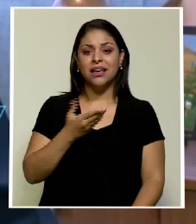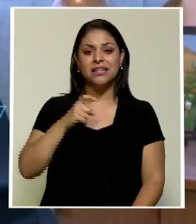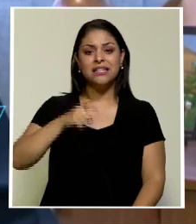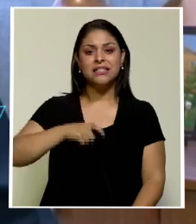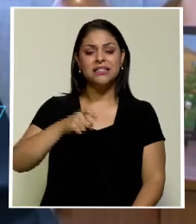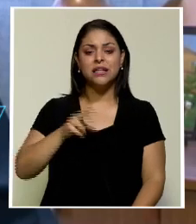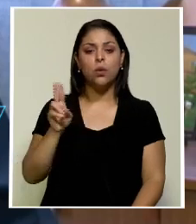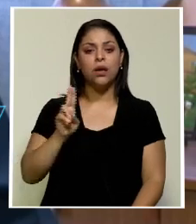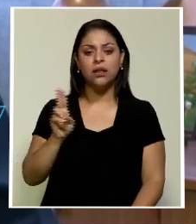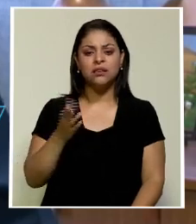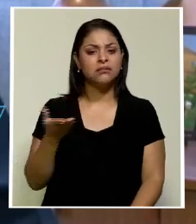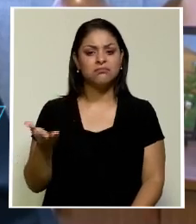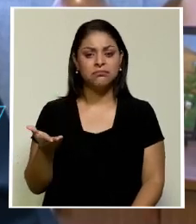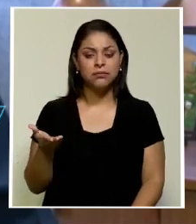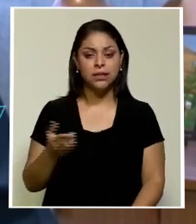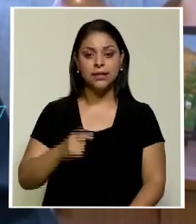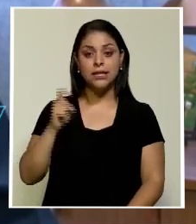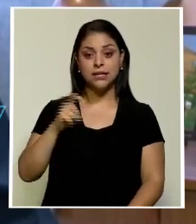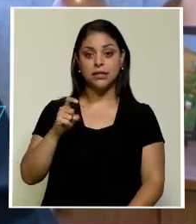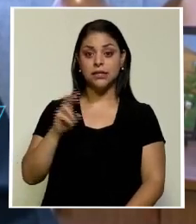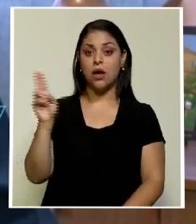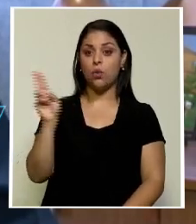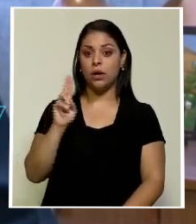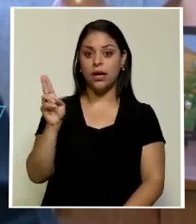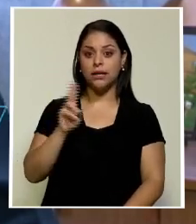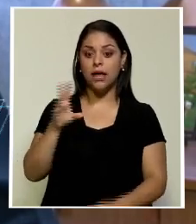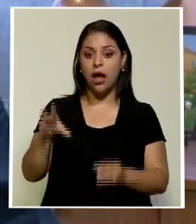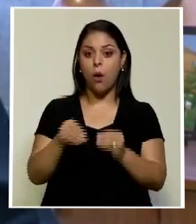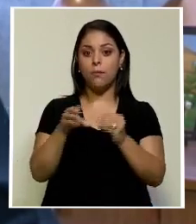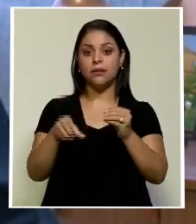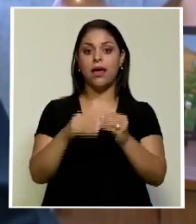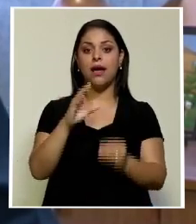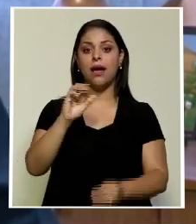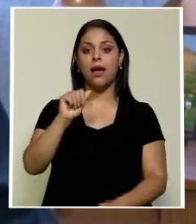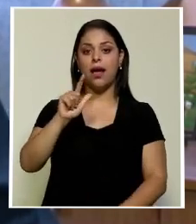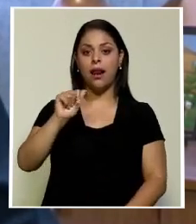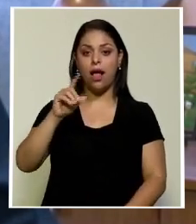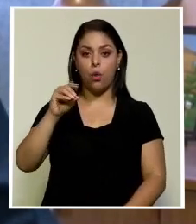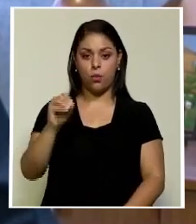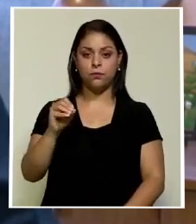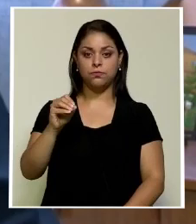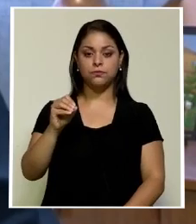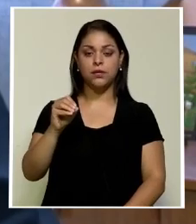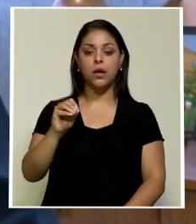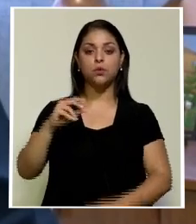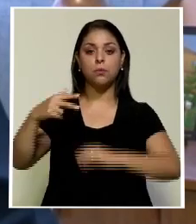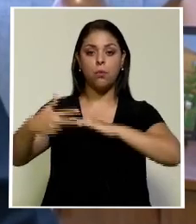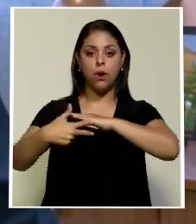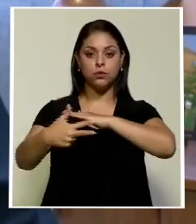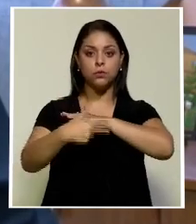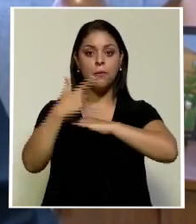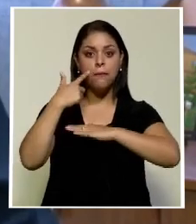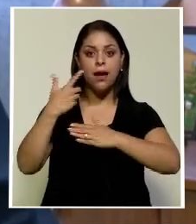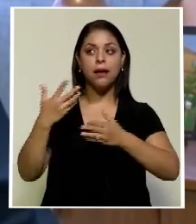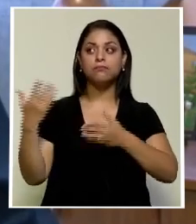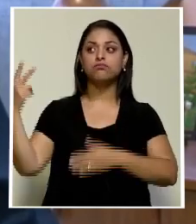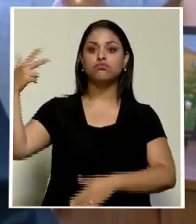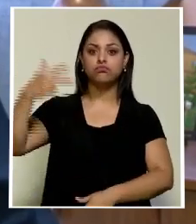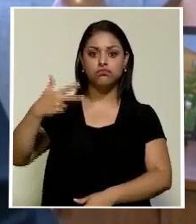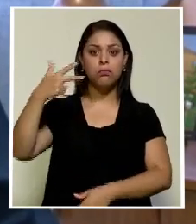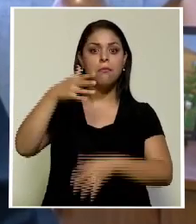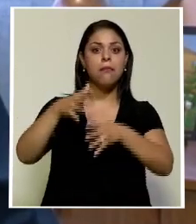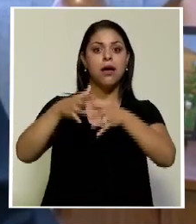necesita urgentemente primero aumentar el calado del puerto para poder recibir barcos más grandes y sobre todo barcos que